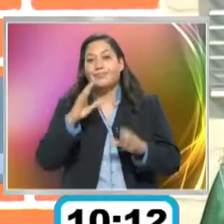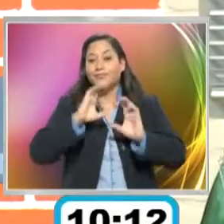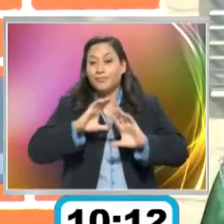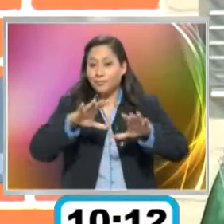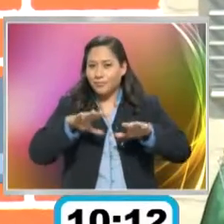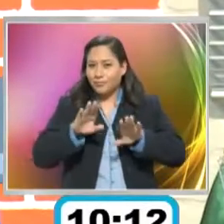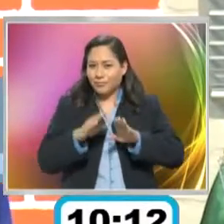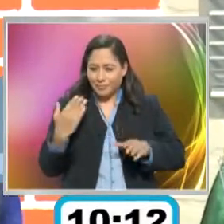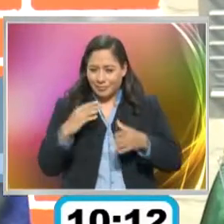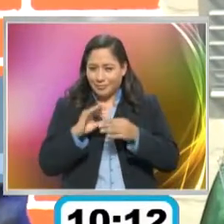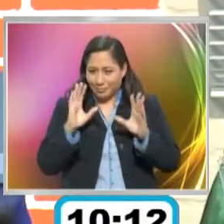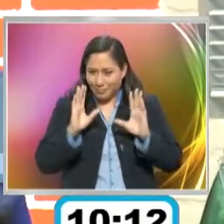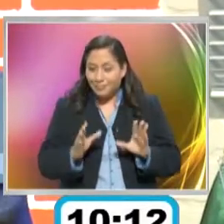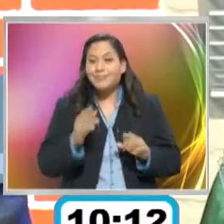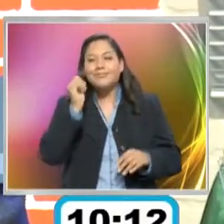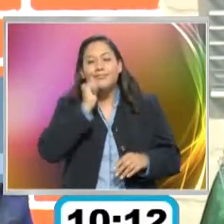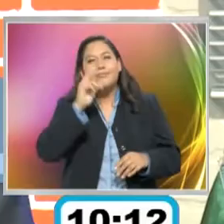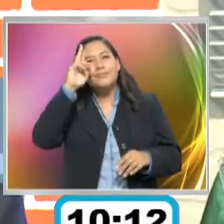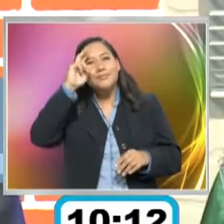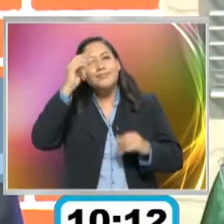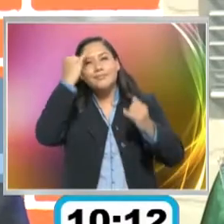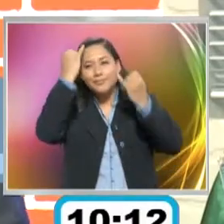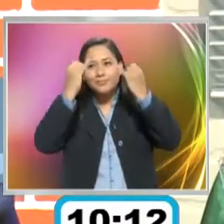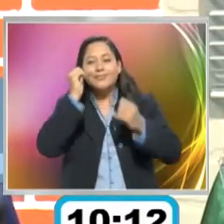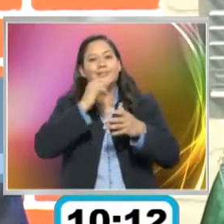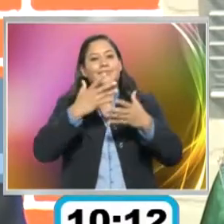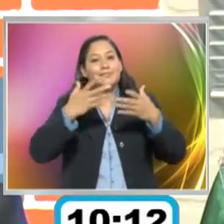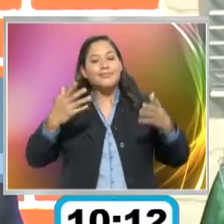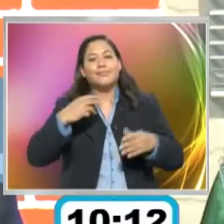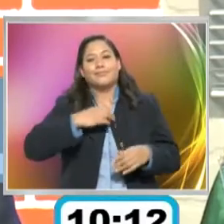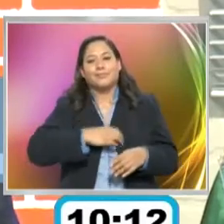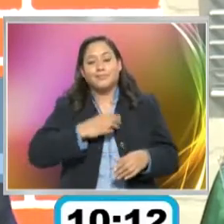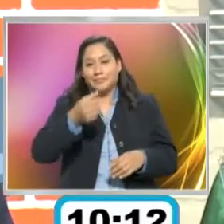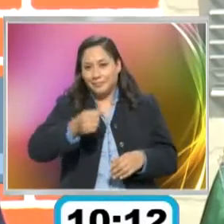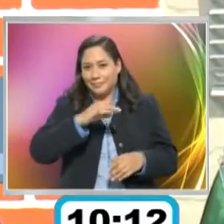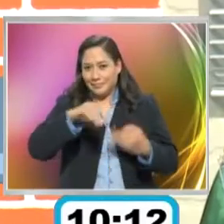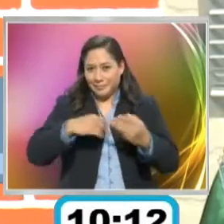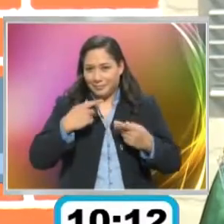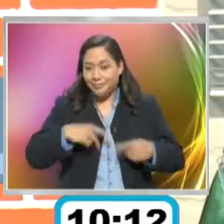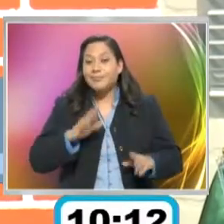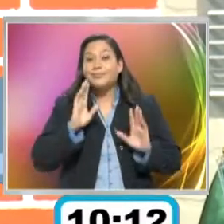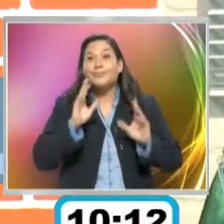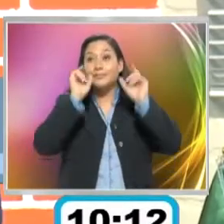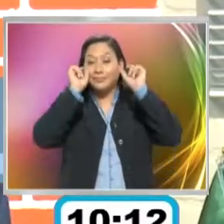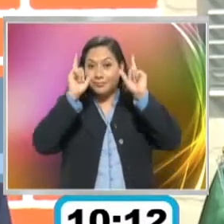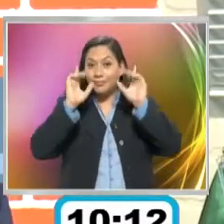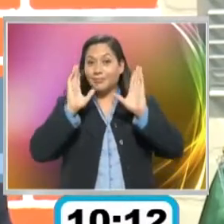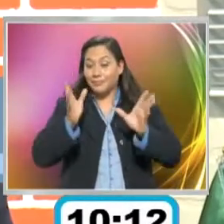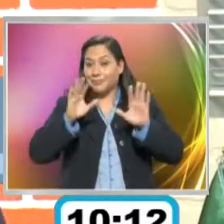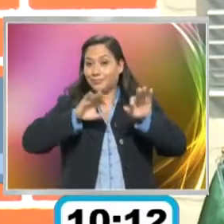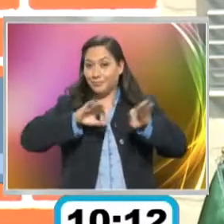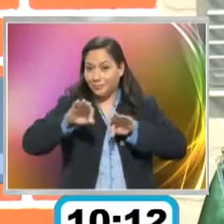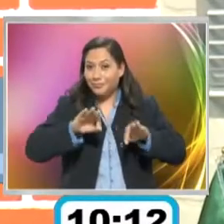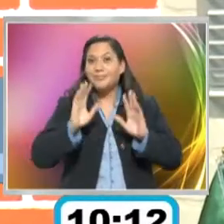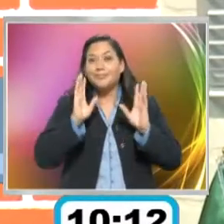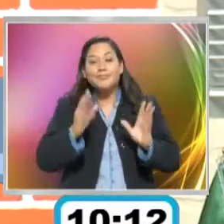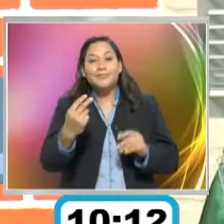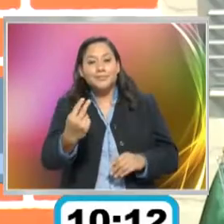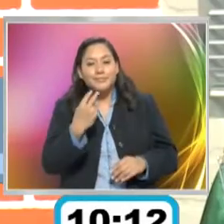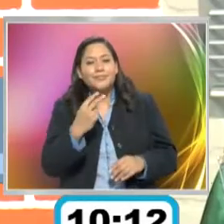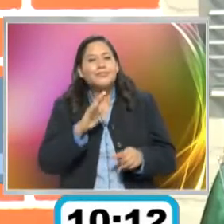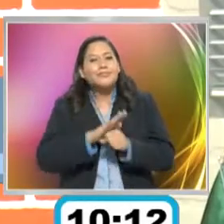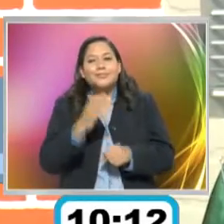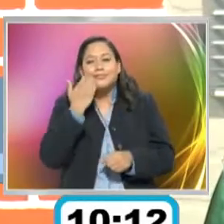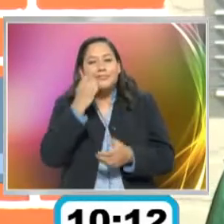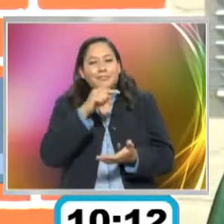ya platicaremos en un ratito, pues siempre la ilusión es muy grande. Y contento de saludar a toda la gente que ya está despierta, que ya está trabajando, que ya nos ve en